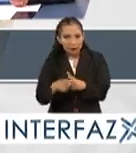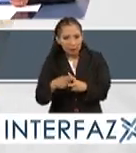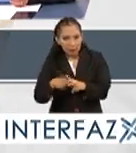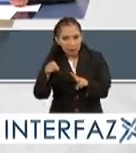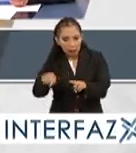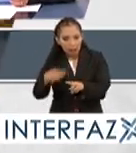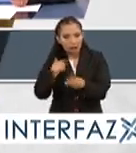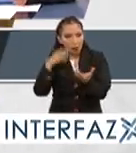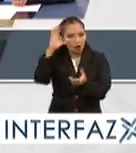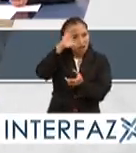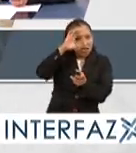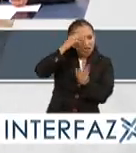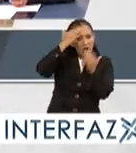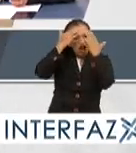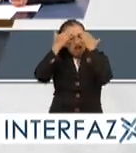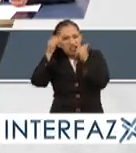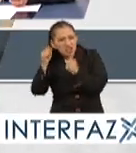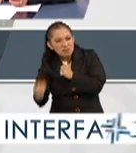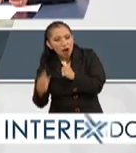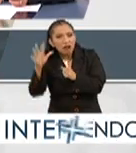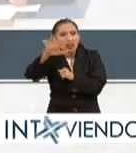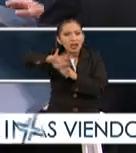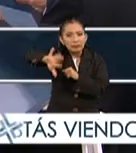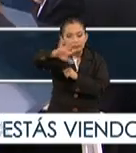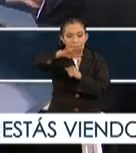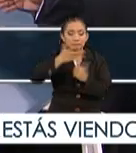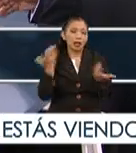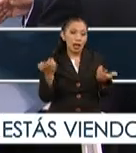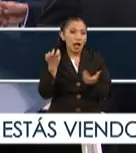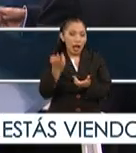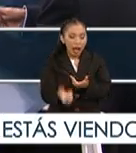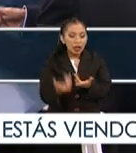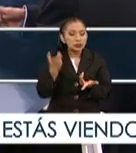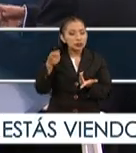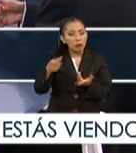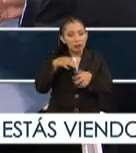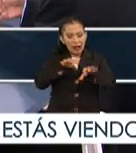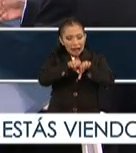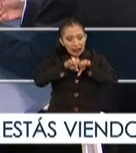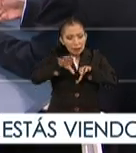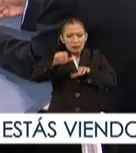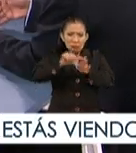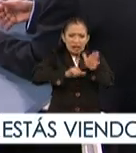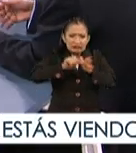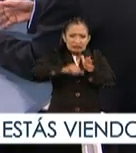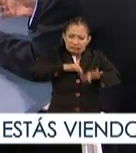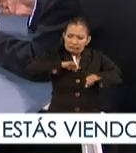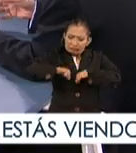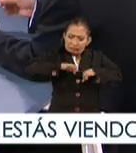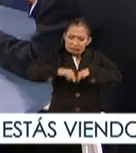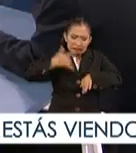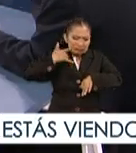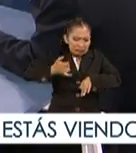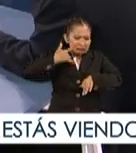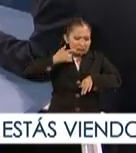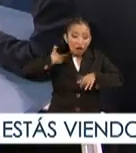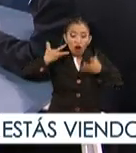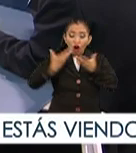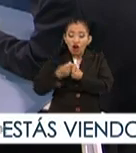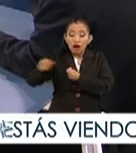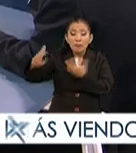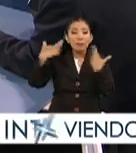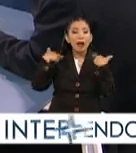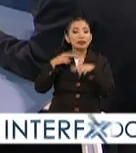matemáticas o en los de ciencias, en conocimiento del medio. Entonces esos equipos estuvieron trabajando durante meses de manera muy ardua, junto